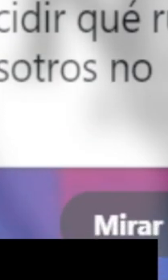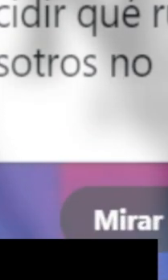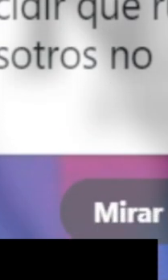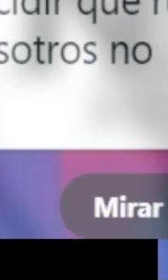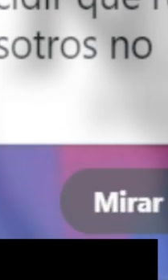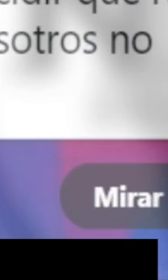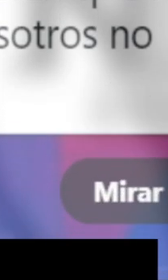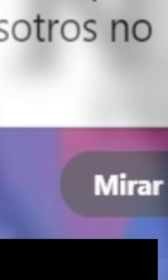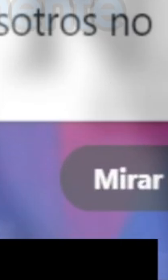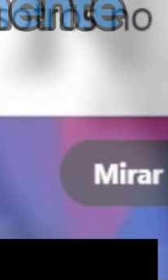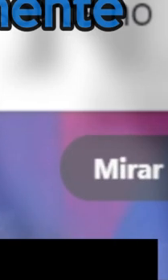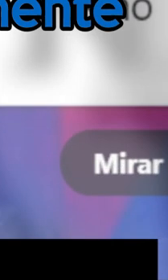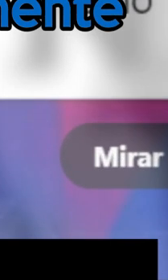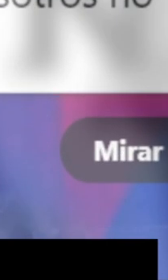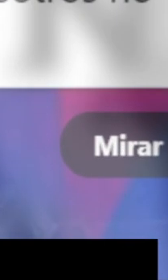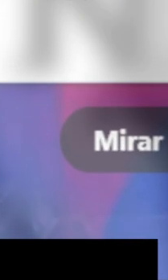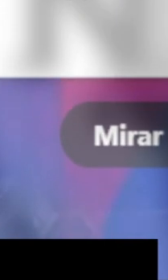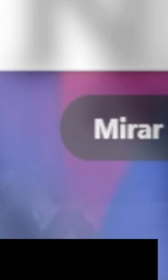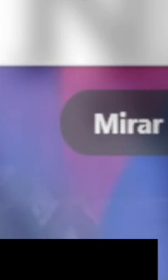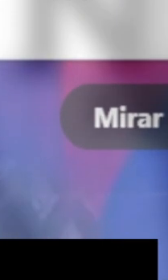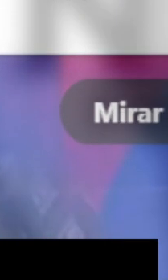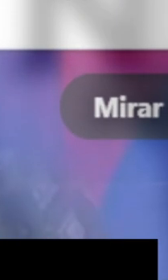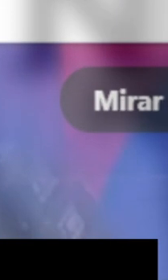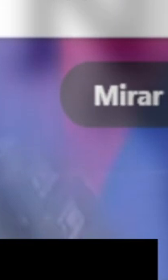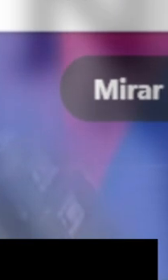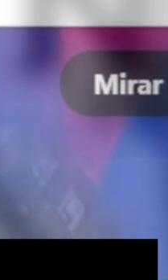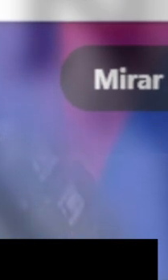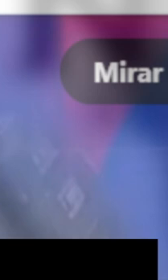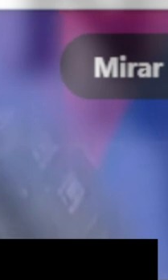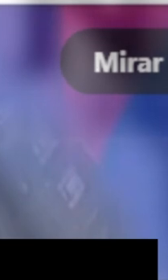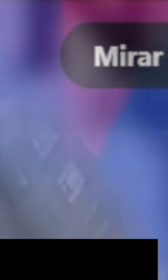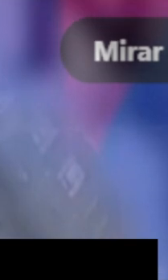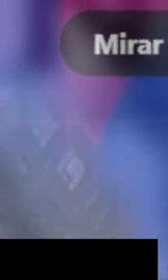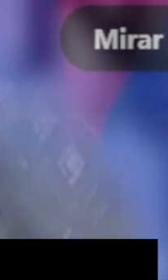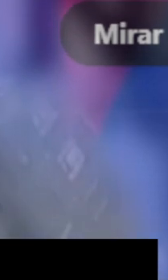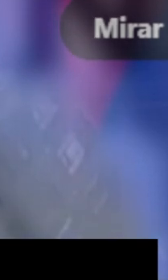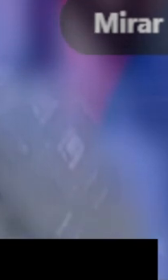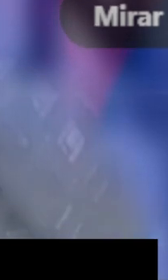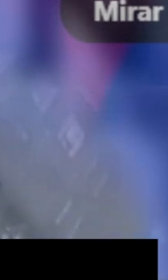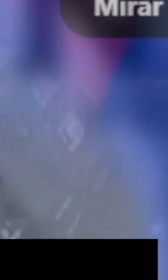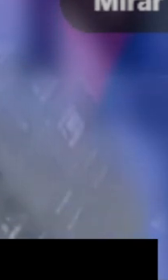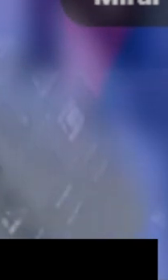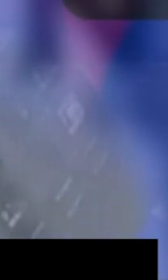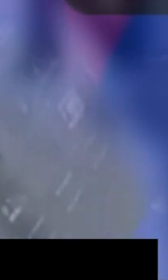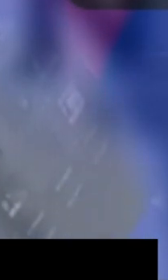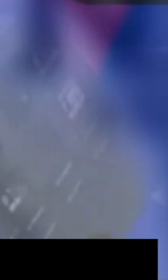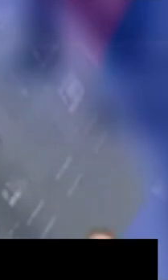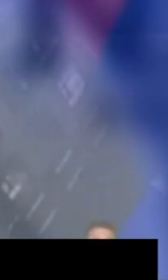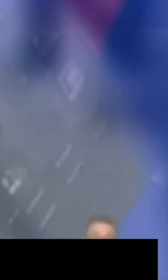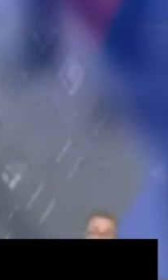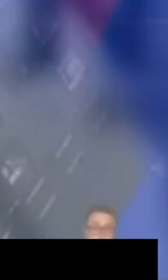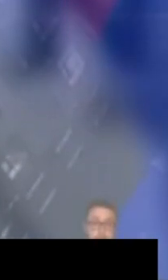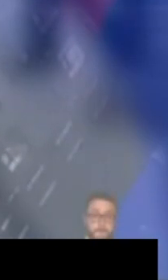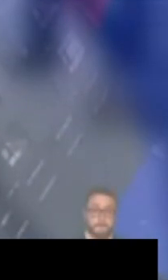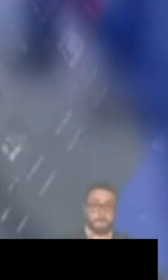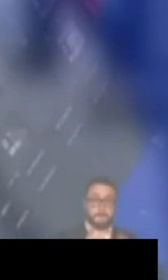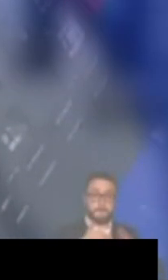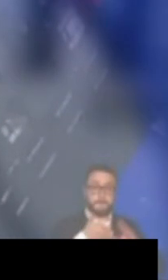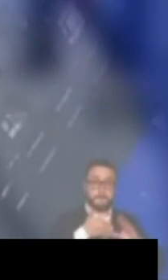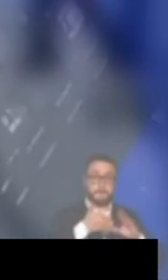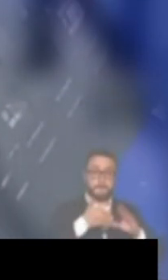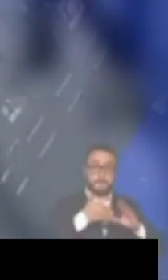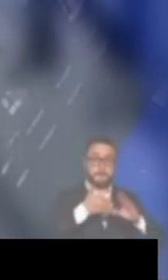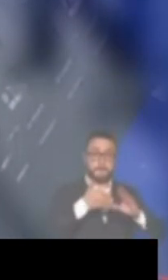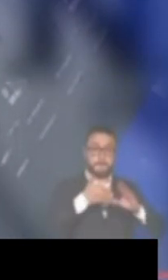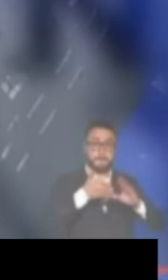Los grandes medios se financian fundamentalmente con los grandes capitales. Son como dos visiones diferentes de Colombia, una voz unida a través del poder del